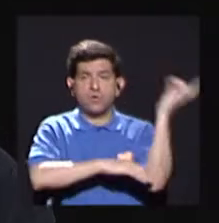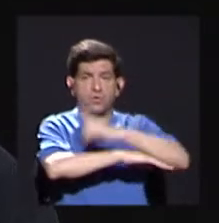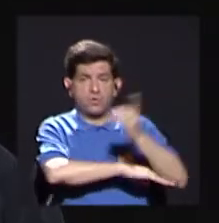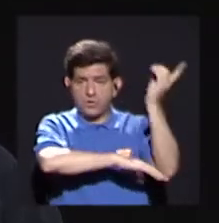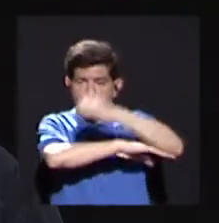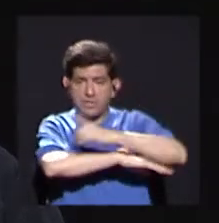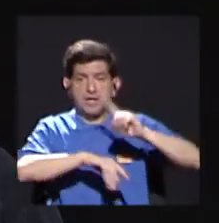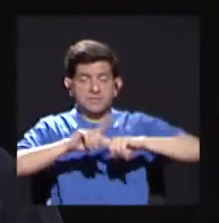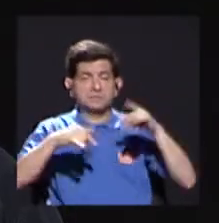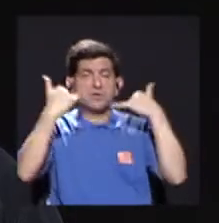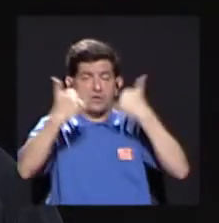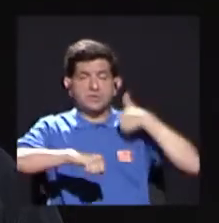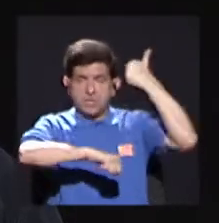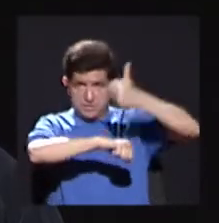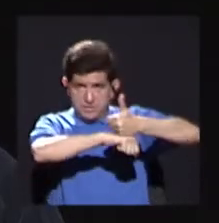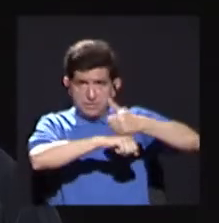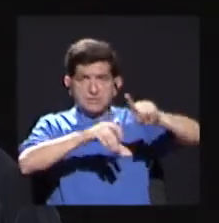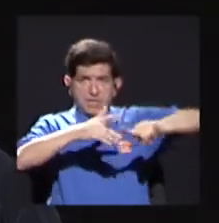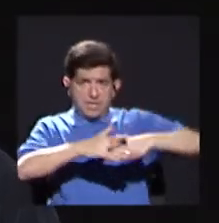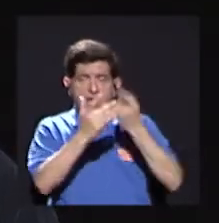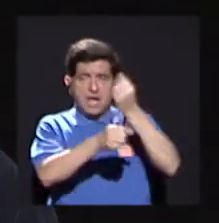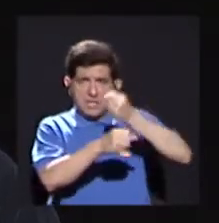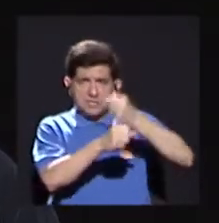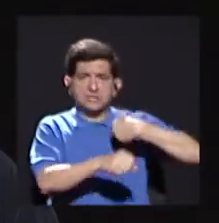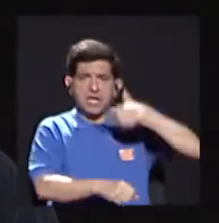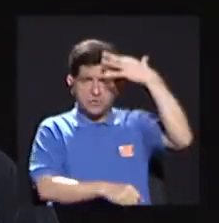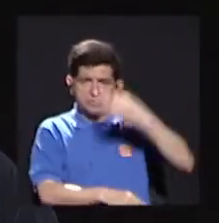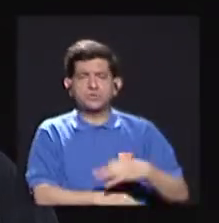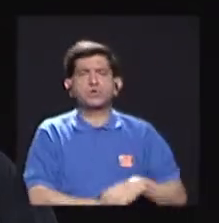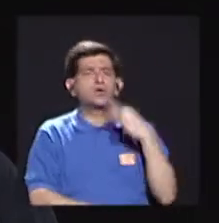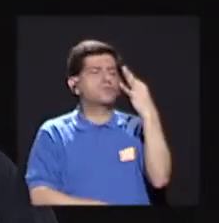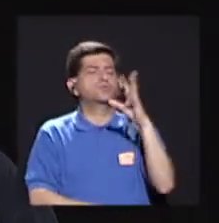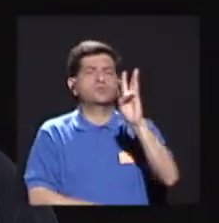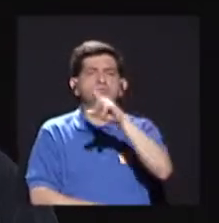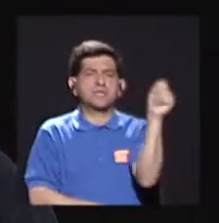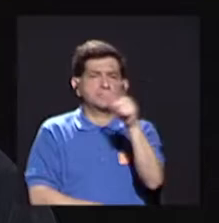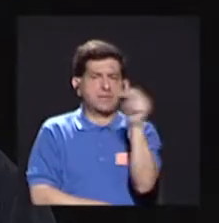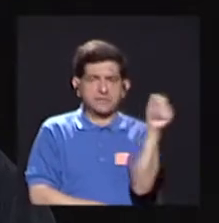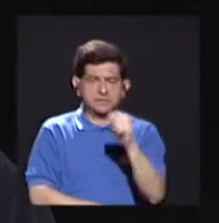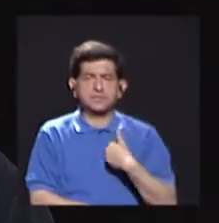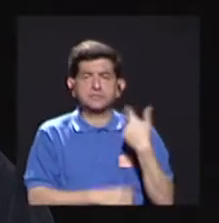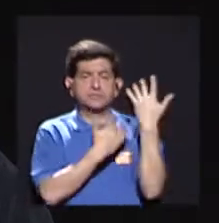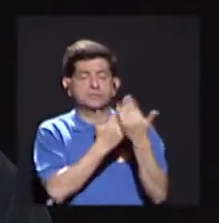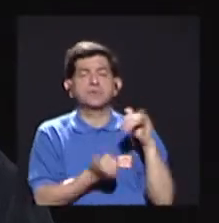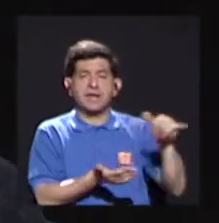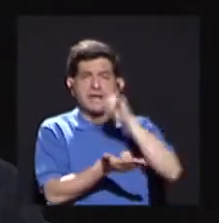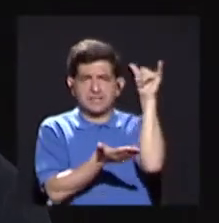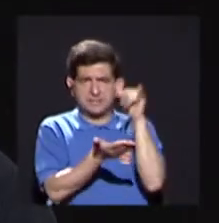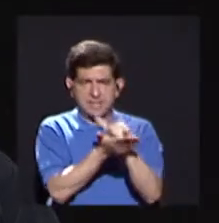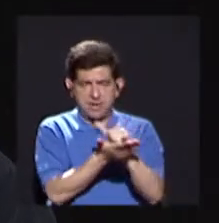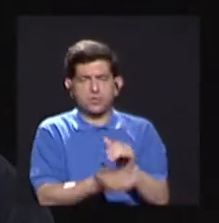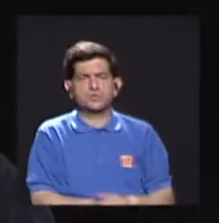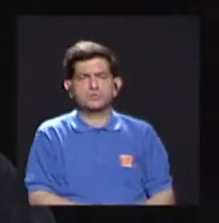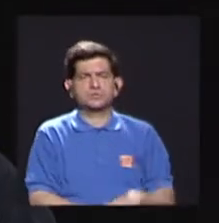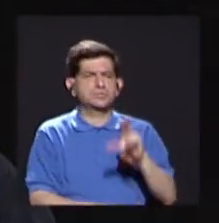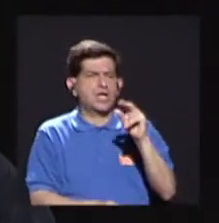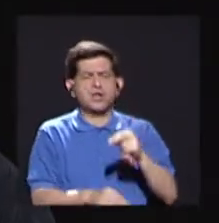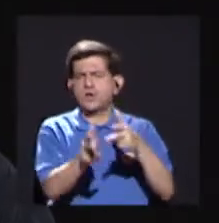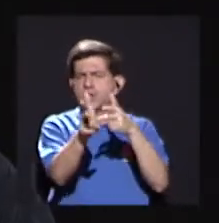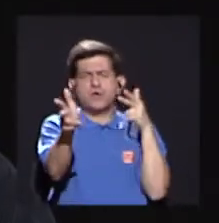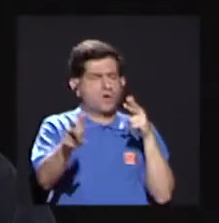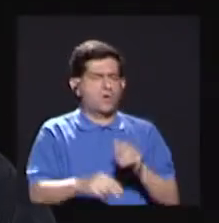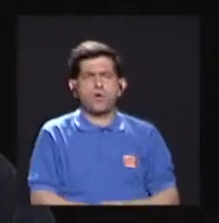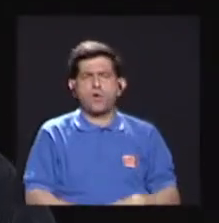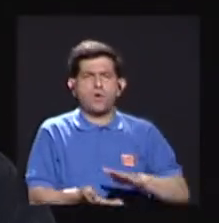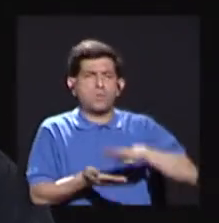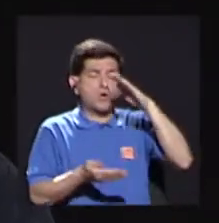pero tienen que estar puestos en ya iniciada la obra yo creo que en el transcurso de los próximos seis meses yo esperaría que san josé se tranque no por la falta